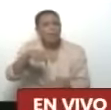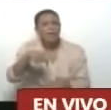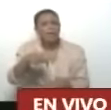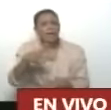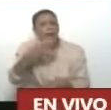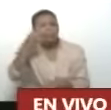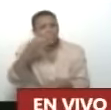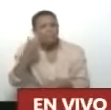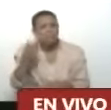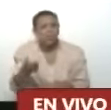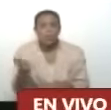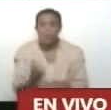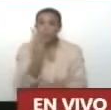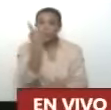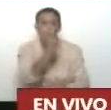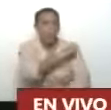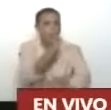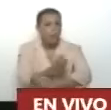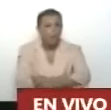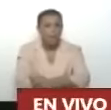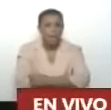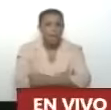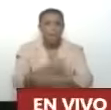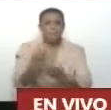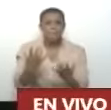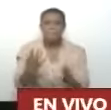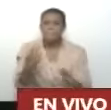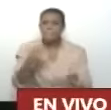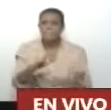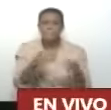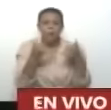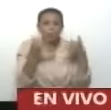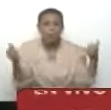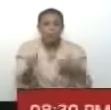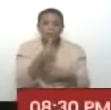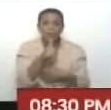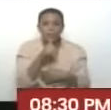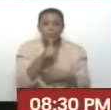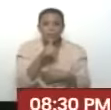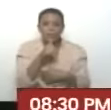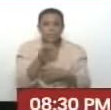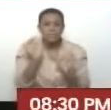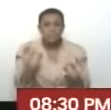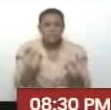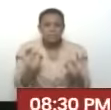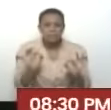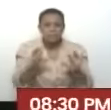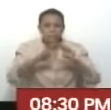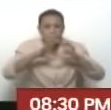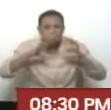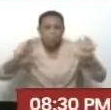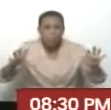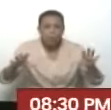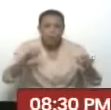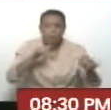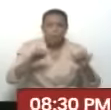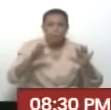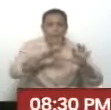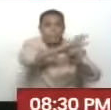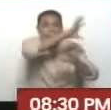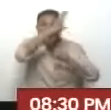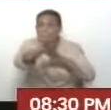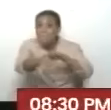Correcto. El único con poder en este mundo para lanzar una línea informativa y que la cubran todas las agencias de